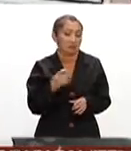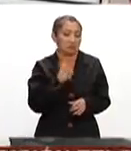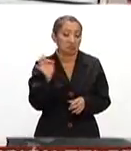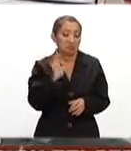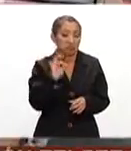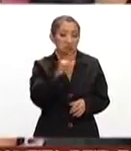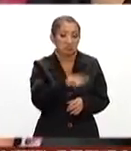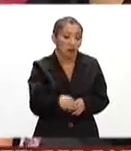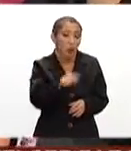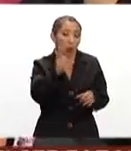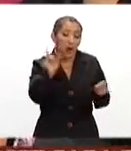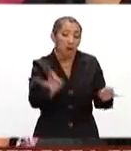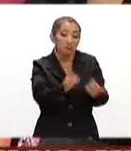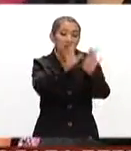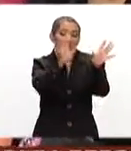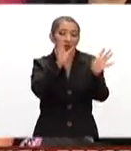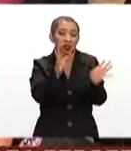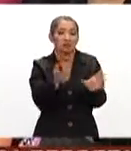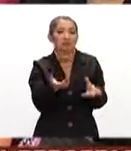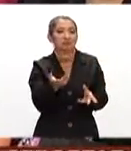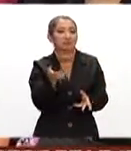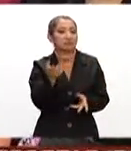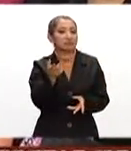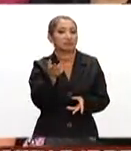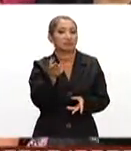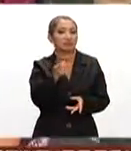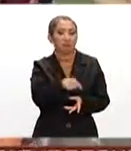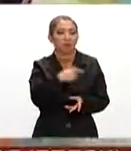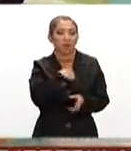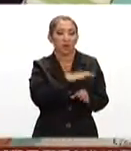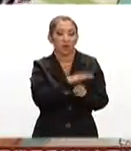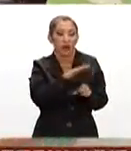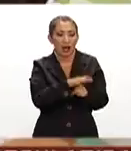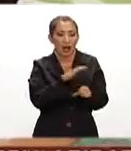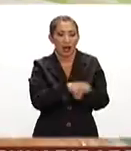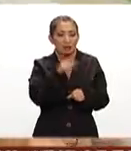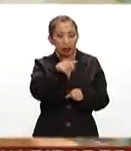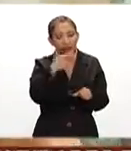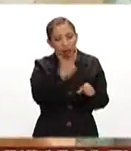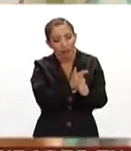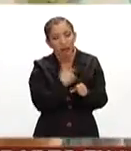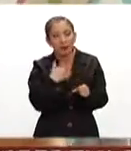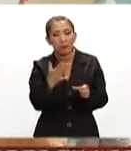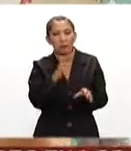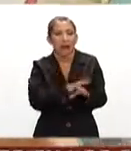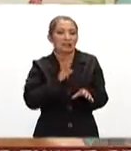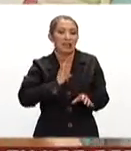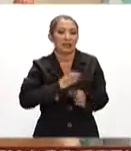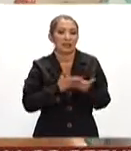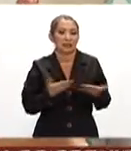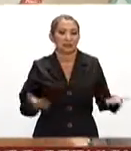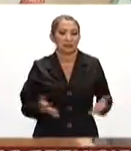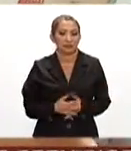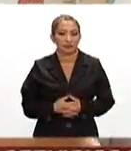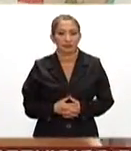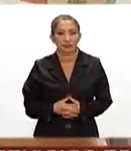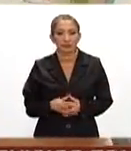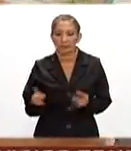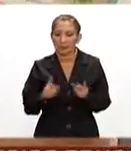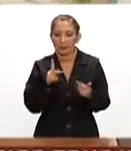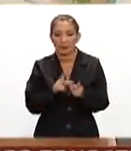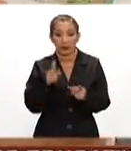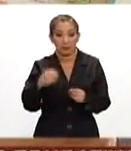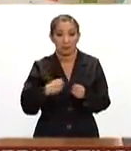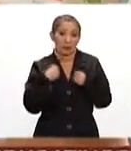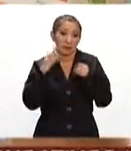ser una de las causas por las cuales está detectando mucho más el cáncer ahora. Claro. Perfecto, pues